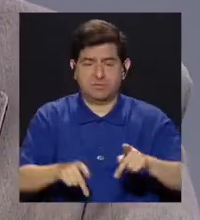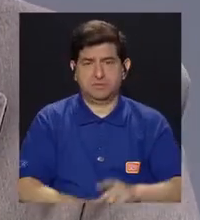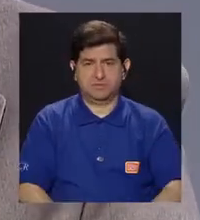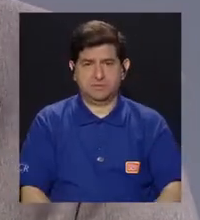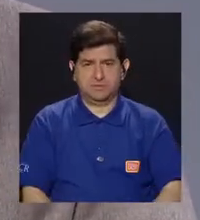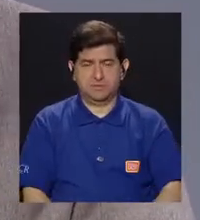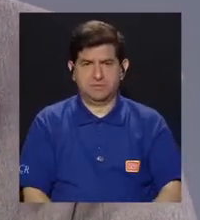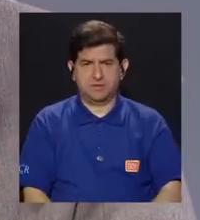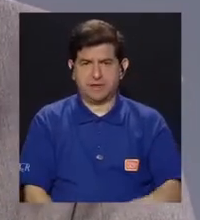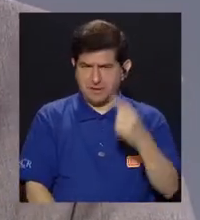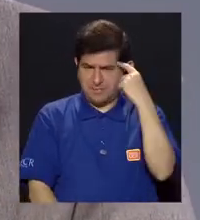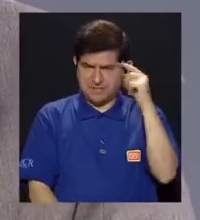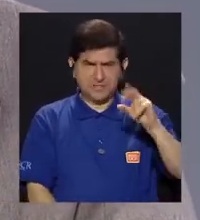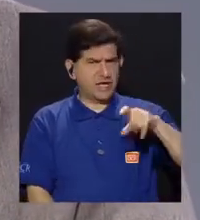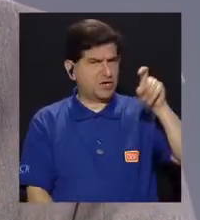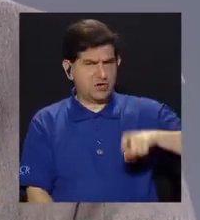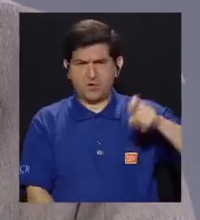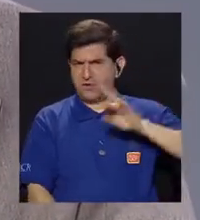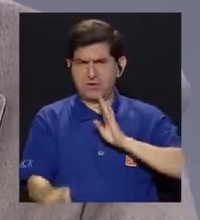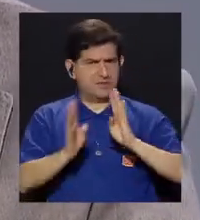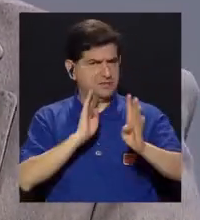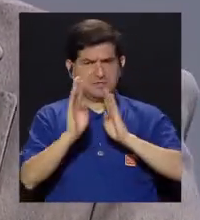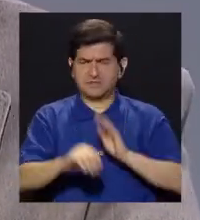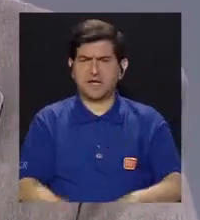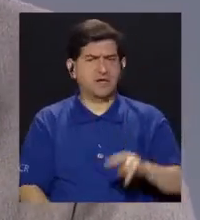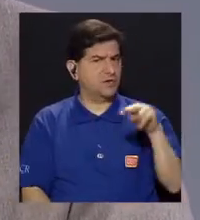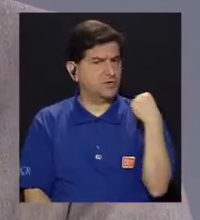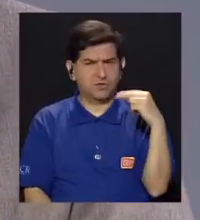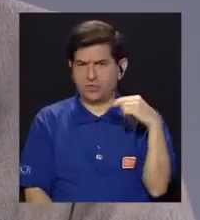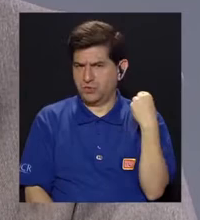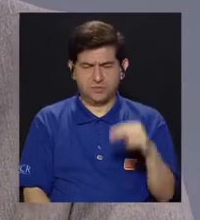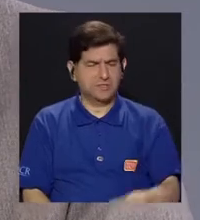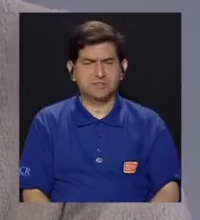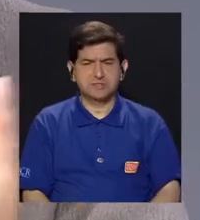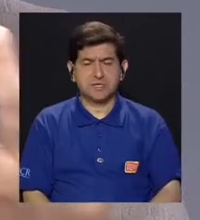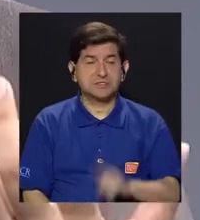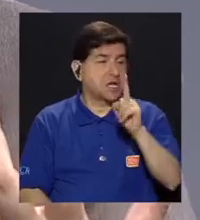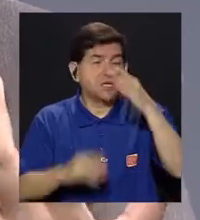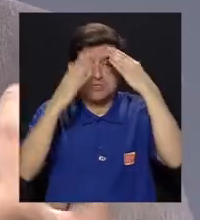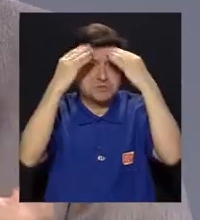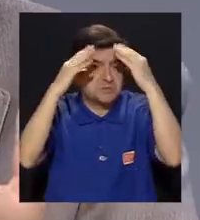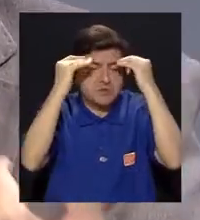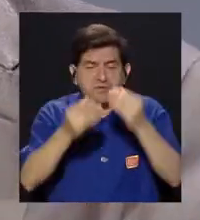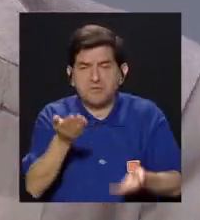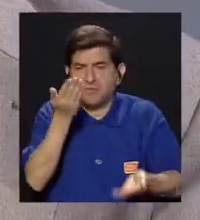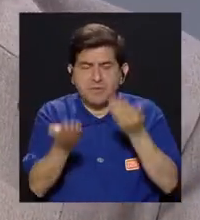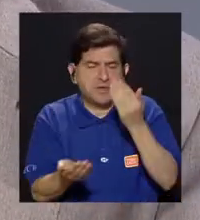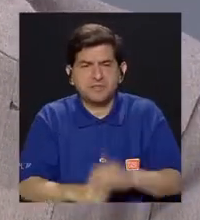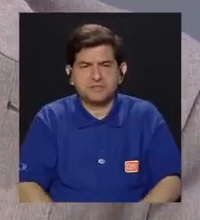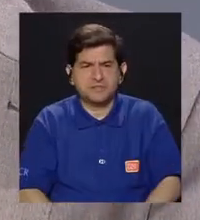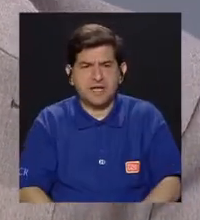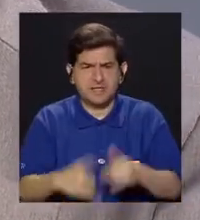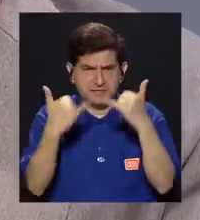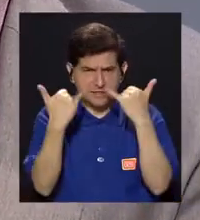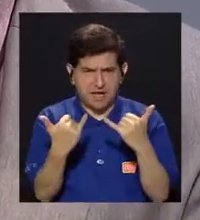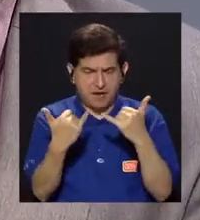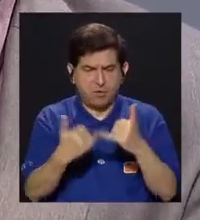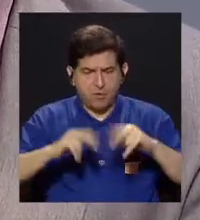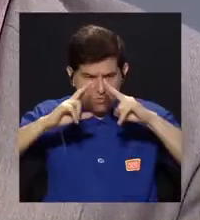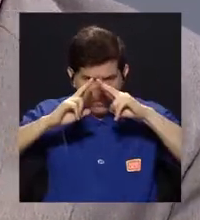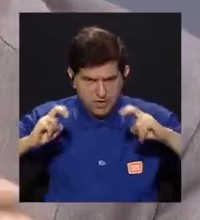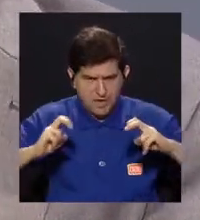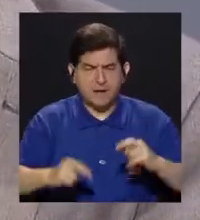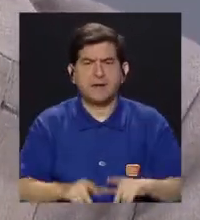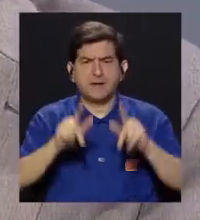persona hablemos que no necesariamente estamos hablando de noticias estamos hablando de cualquier dato que siendo tratado por